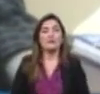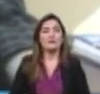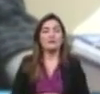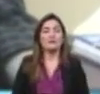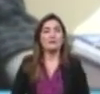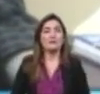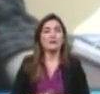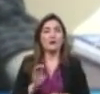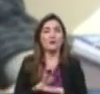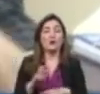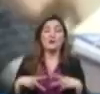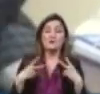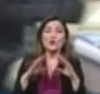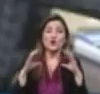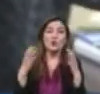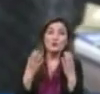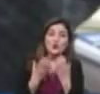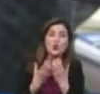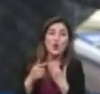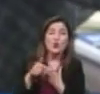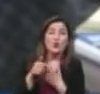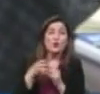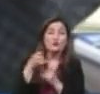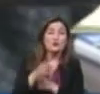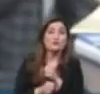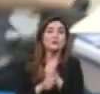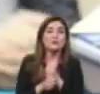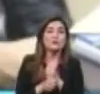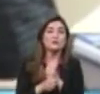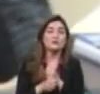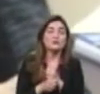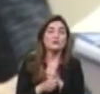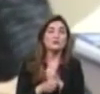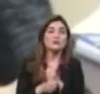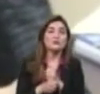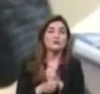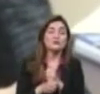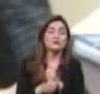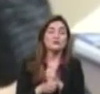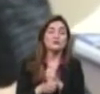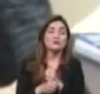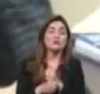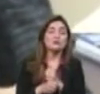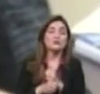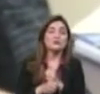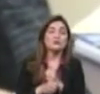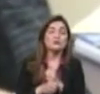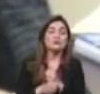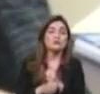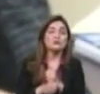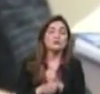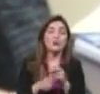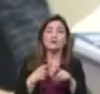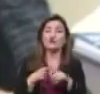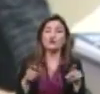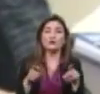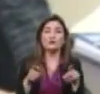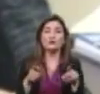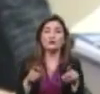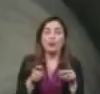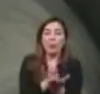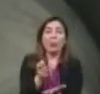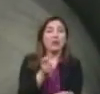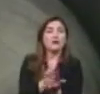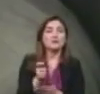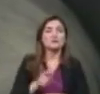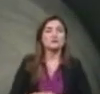el país, lo que ha vivido la Comisión en los últimos años es, en diferentes matices, actos hasta de